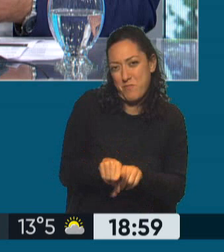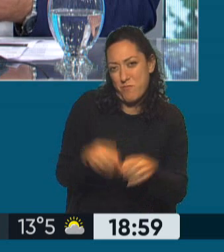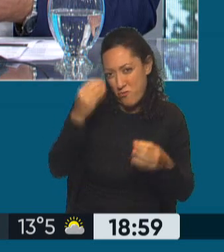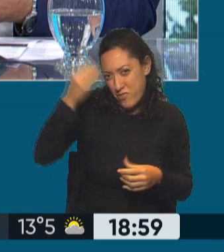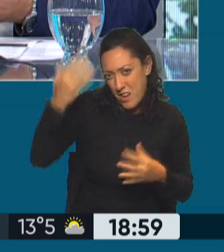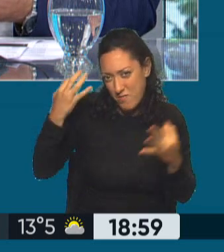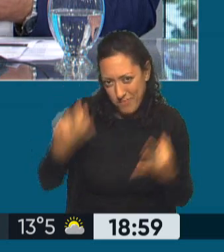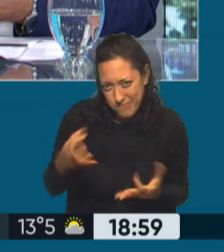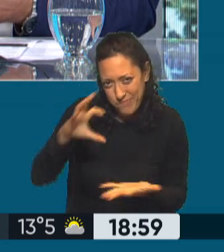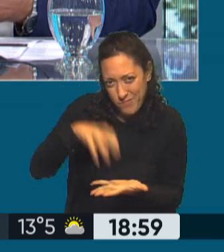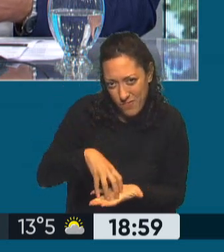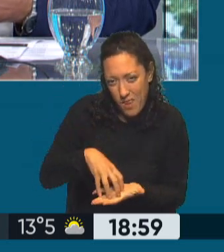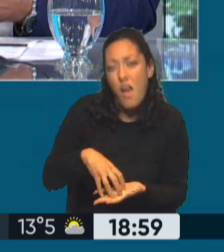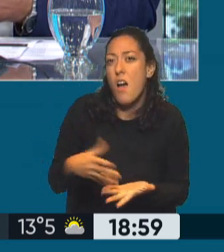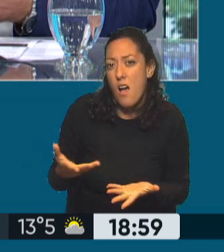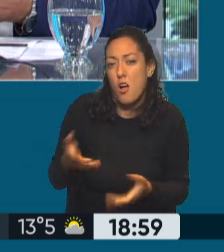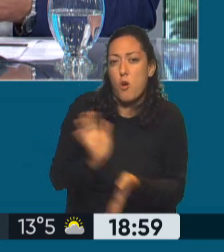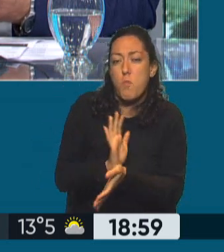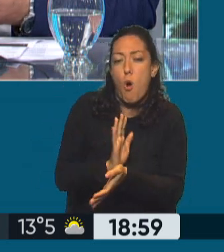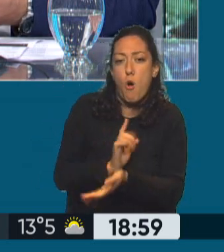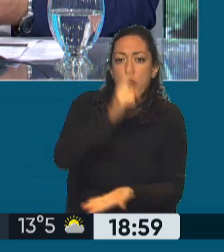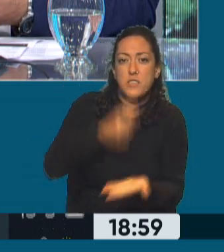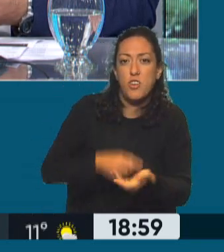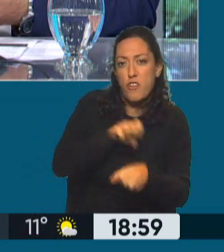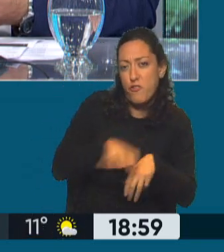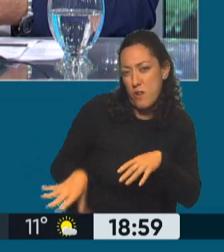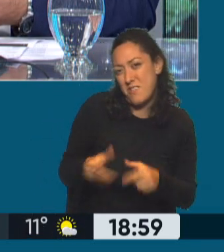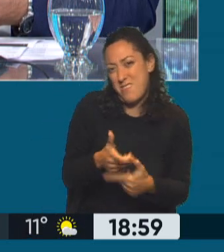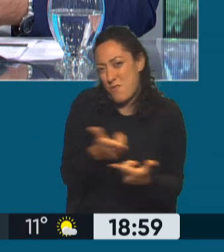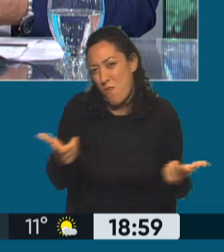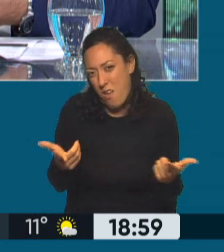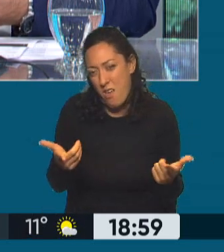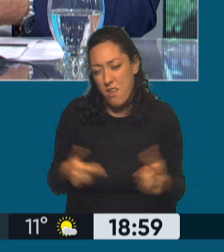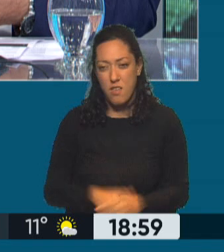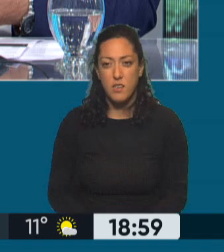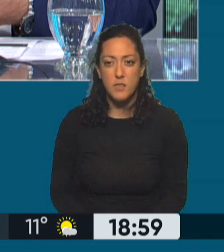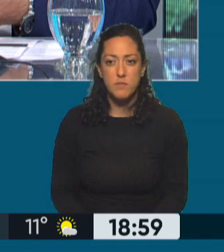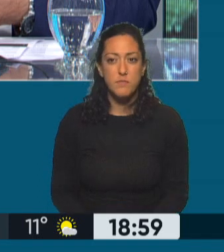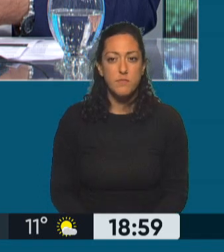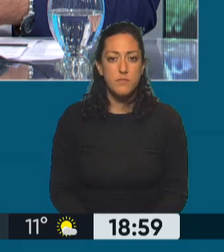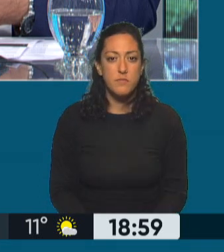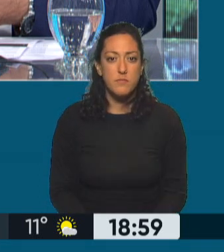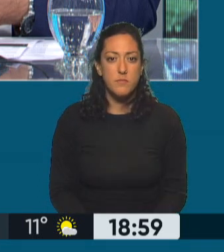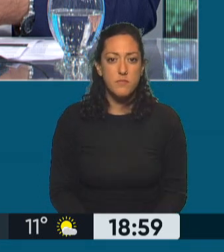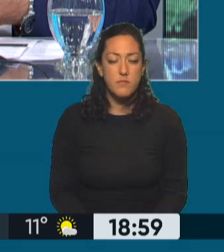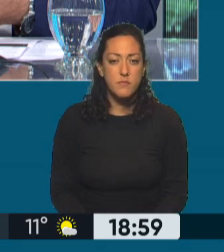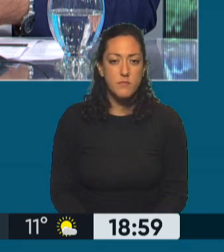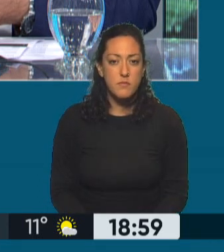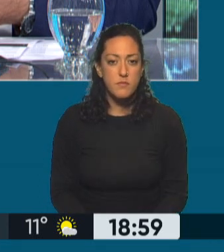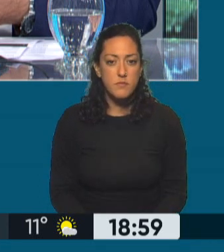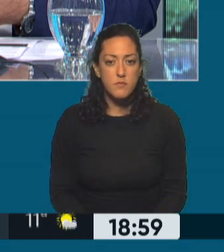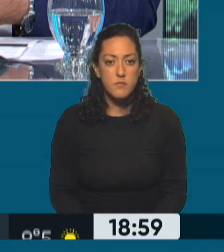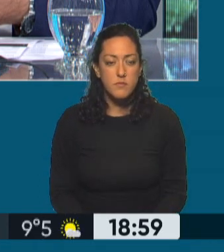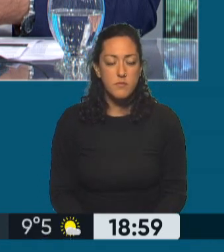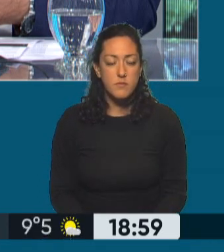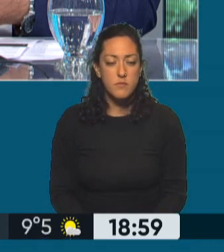no van a verse influidos a la hora de tomar una definición de esta característica, la frase juez y parte. No, además en esta